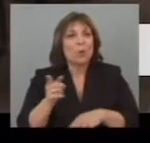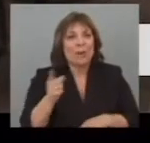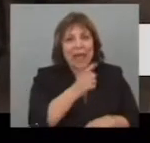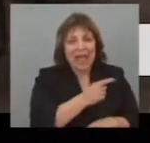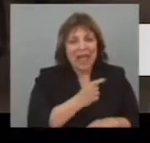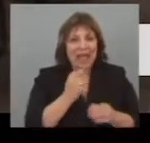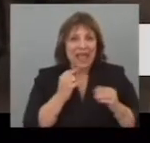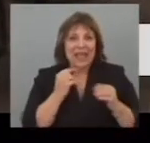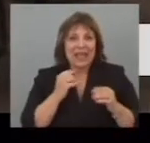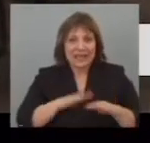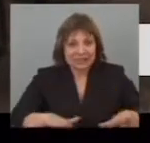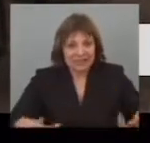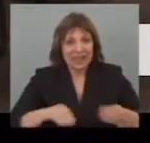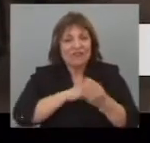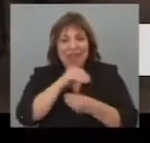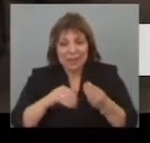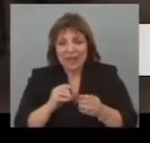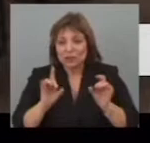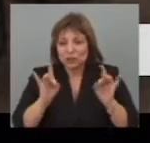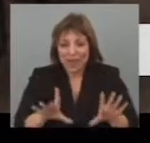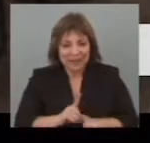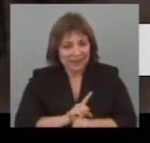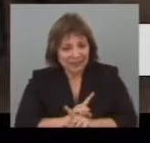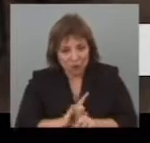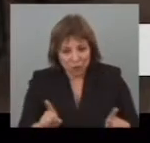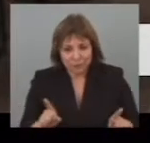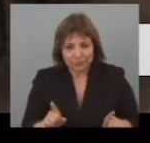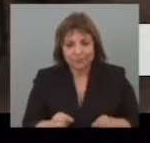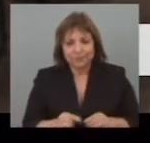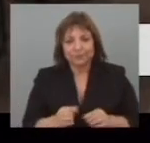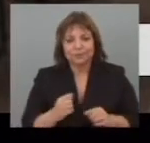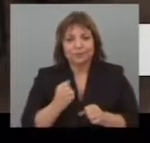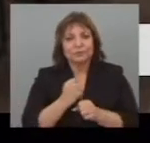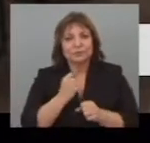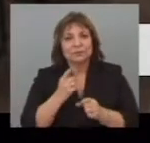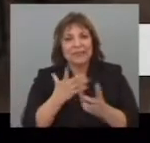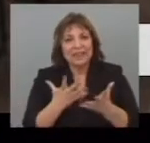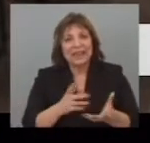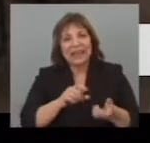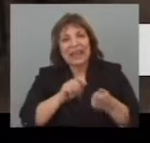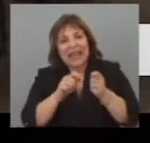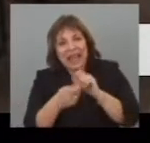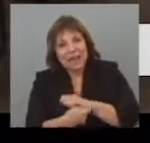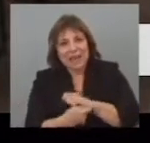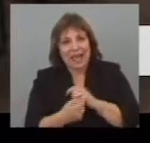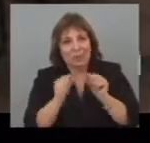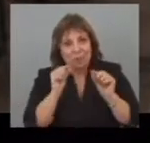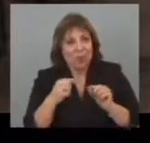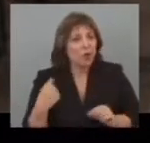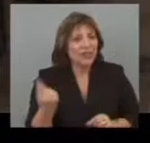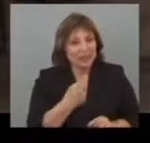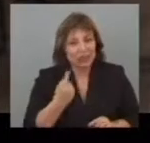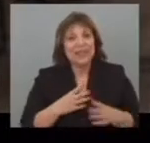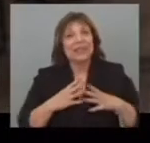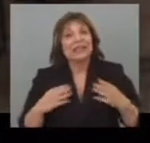ni a los chiquilines ni a las familias solamente, o sea, se trata de cambiar un poco la realidad de todos los involucrados. Y en eso las